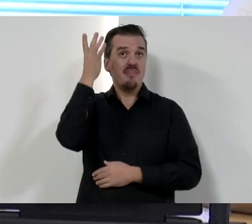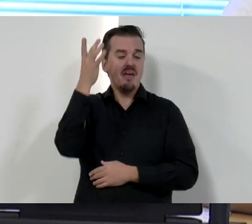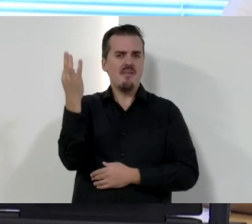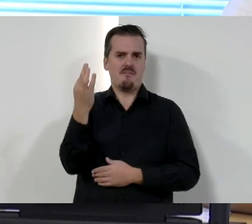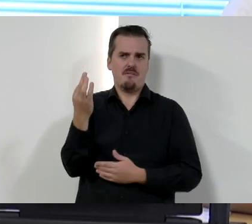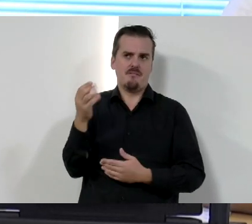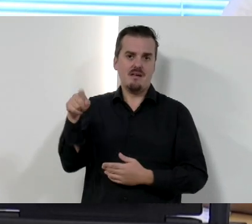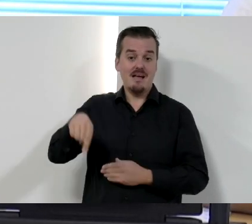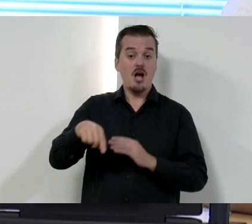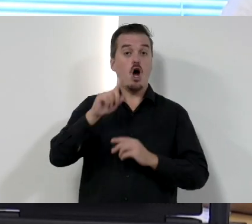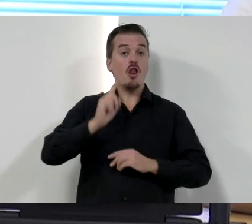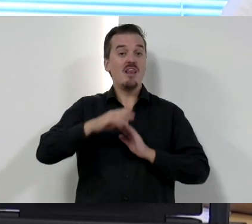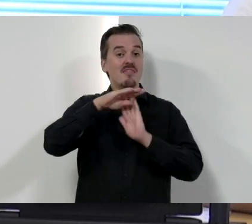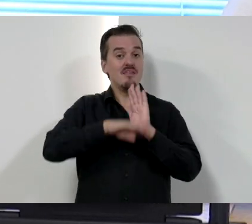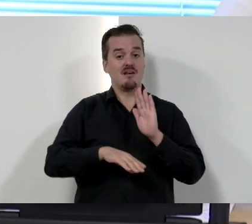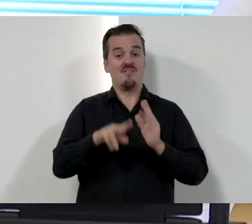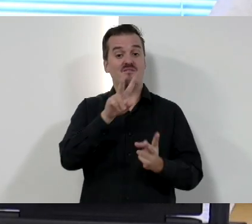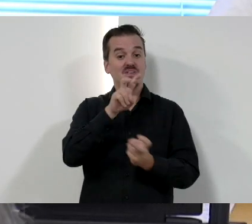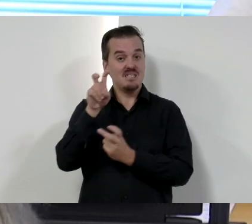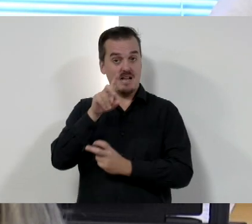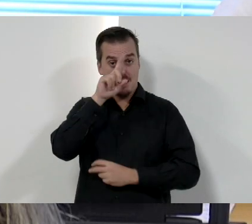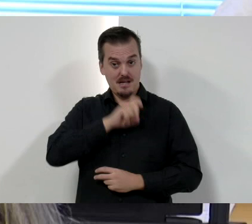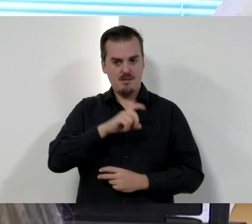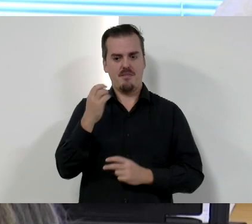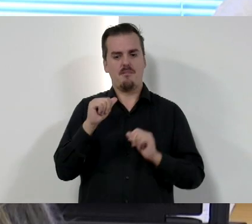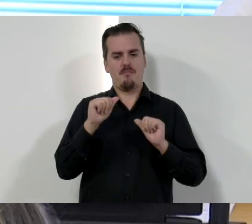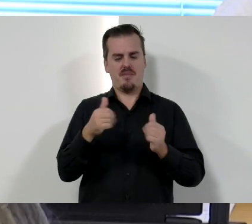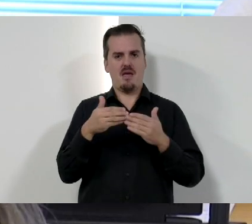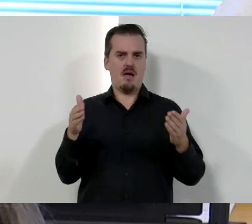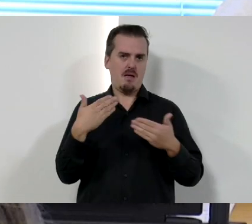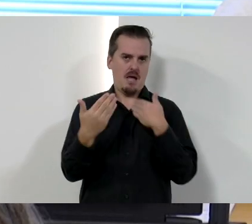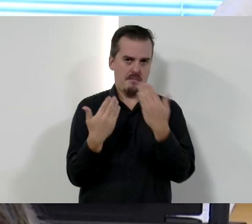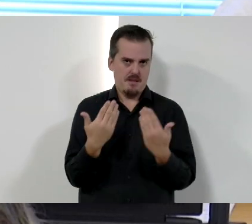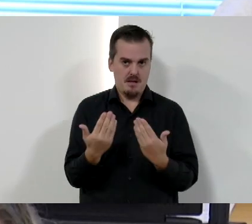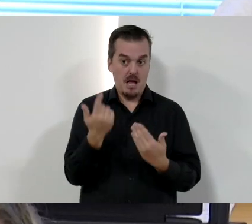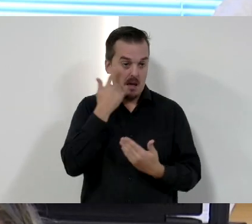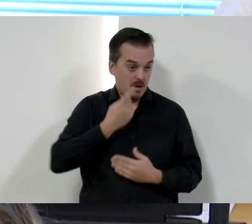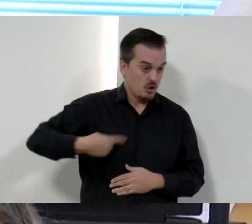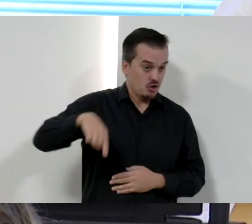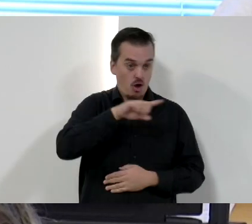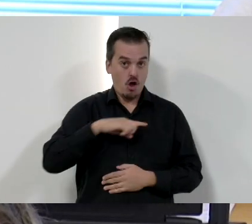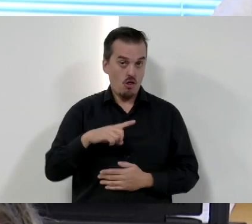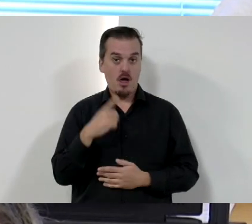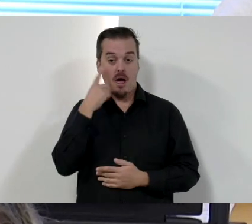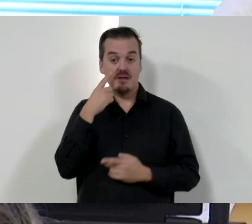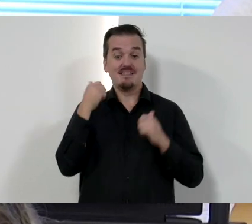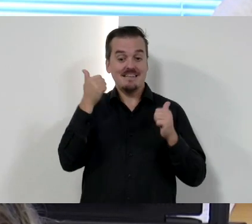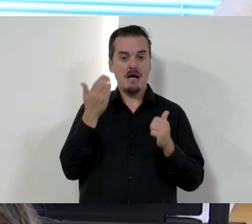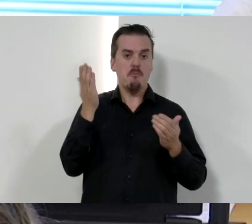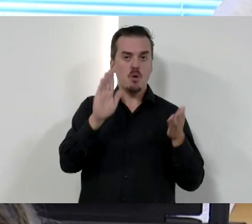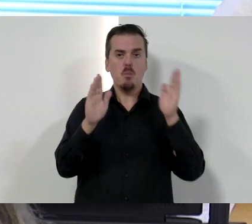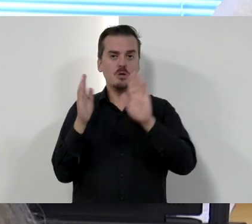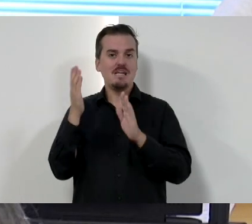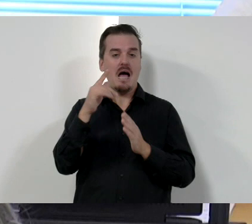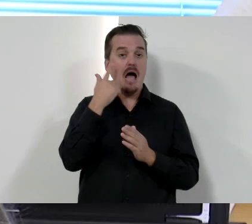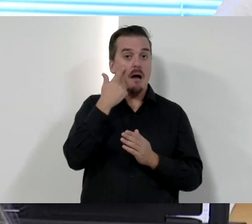fiscales este año, a ver si entre todas y todos sacamos propuestas que puedan ayudar y hacer un esfuerzo desde el Gobierno municipal